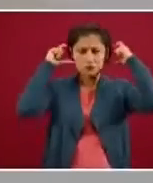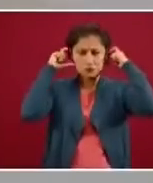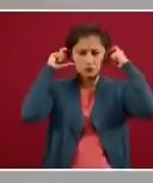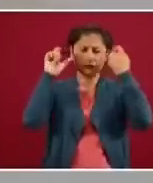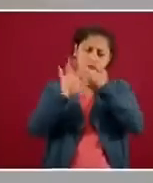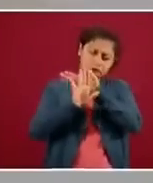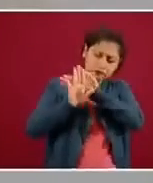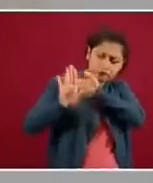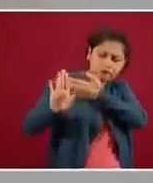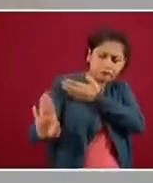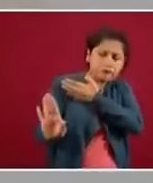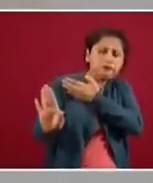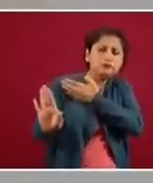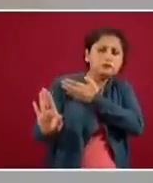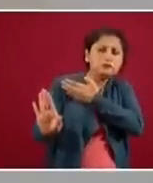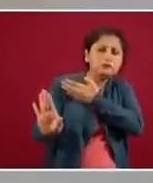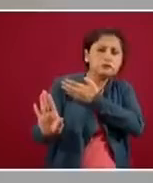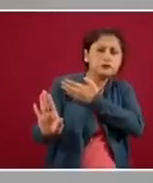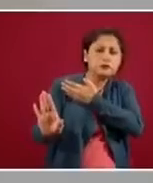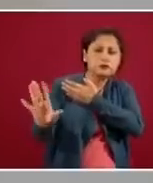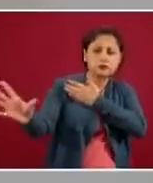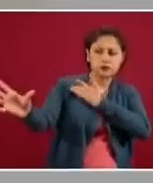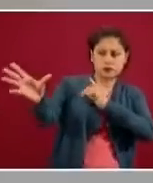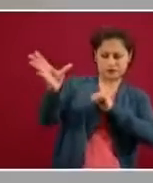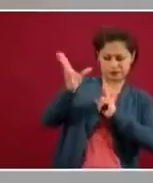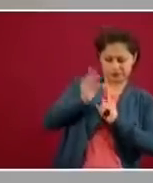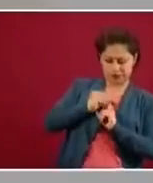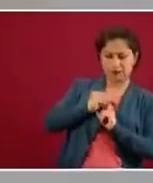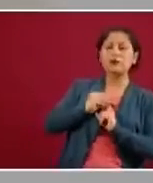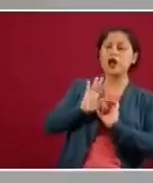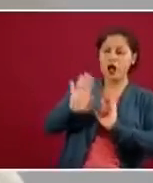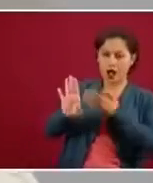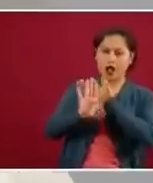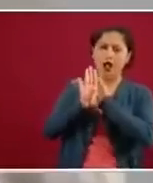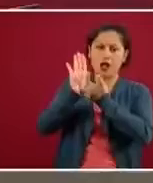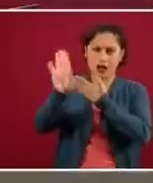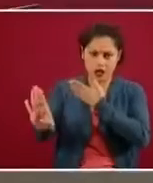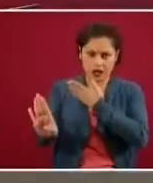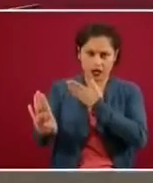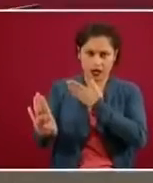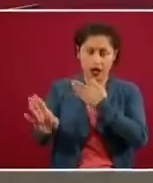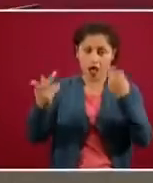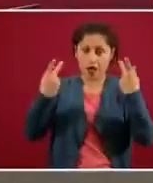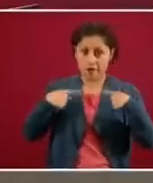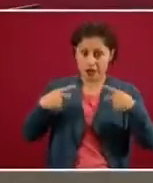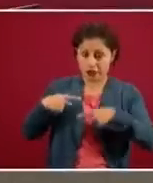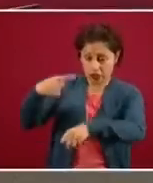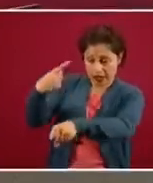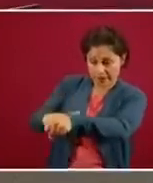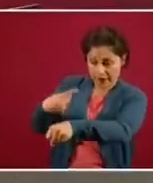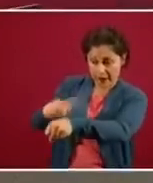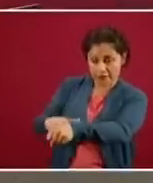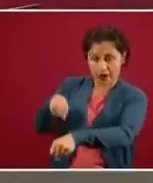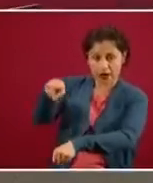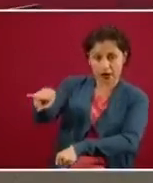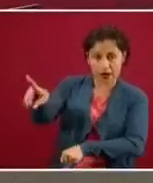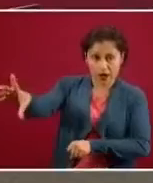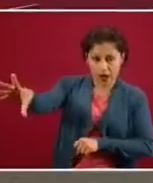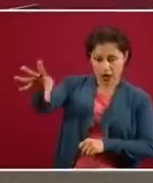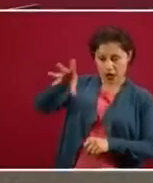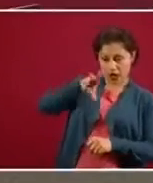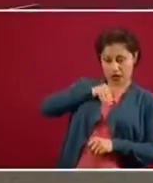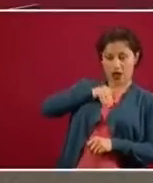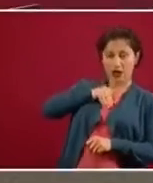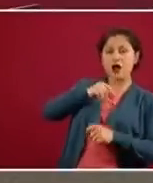a disminuir la probabilidad de que el contagiante, es decir, la persona enferma, propague el virus. Pero se conoce